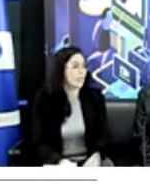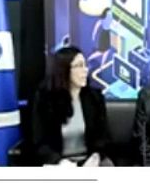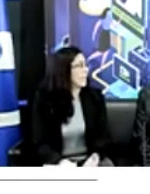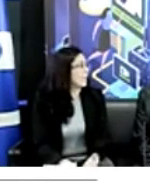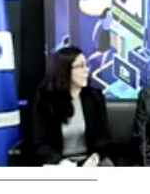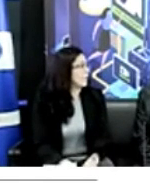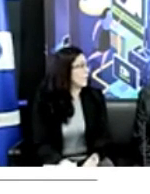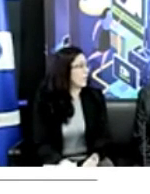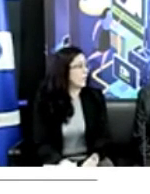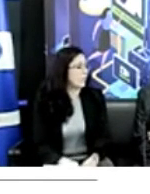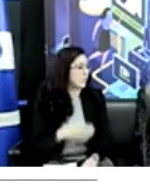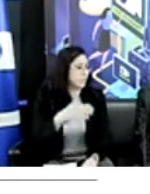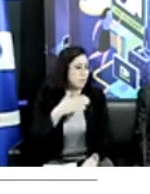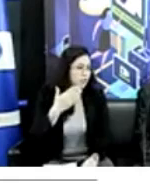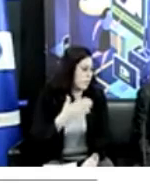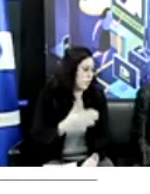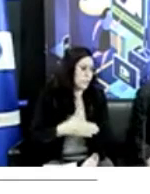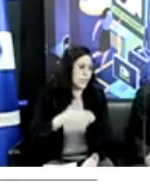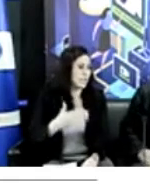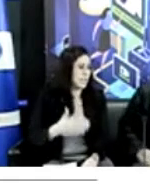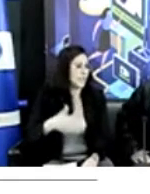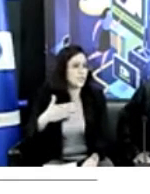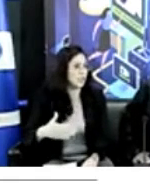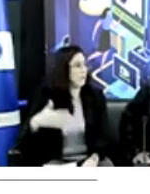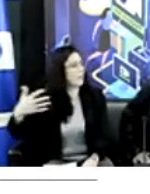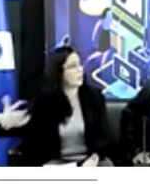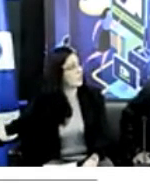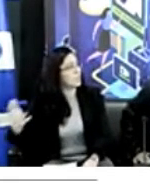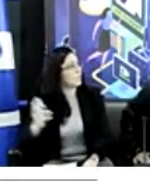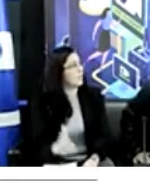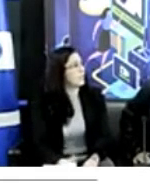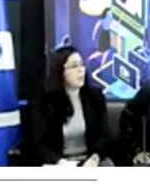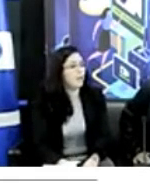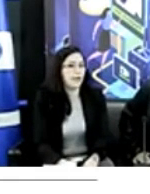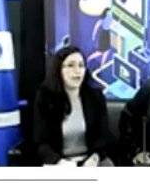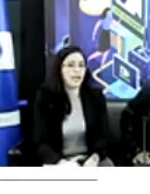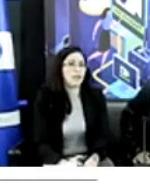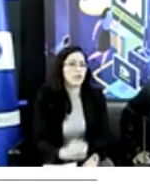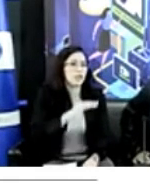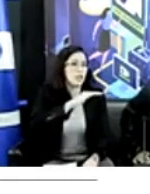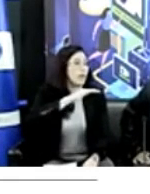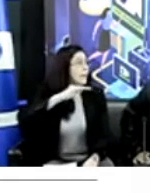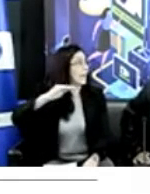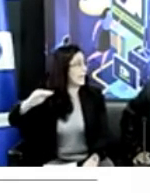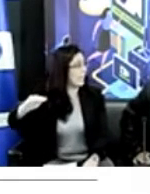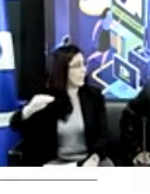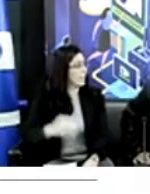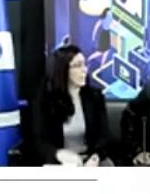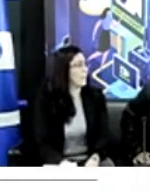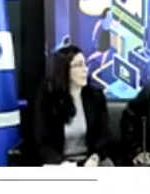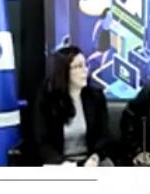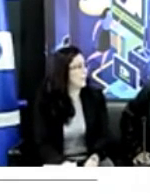vamos a tener el éxito, ¿no? En esos seguimientos de los 3, 6, 9, 12 sesiones para que el usuario se logre